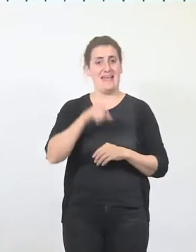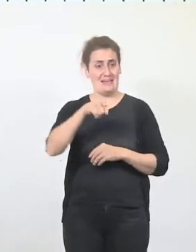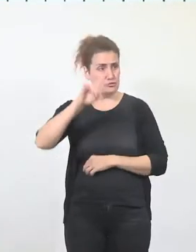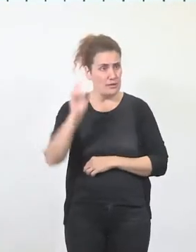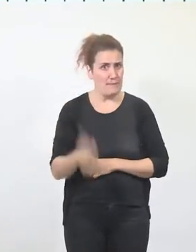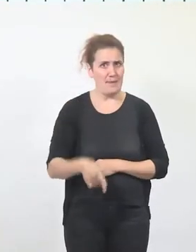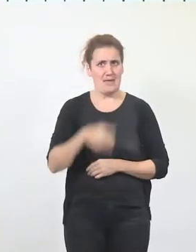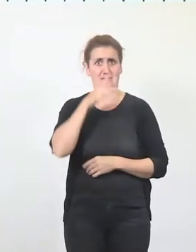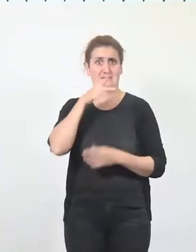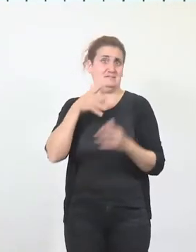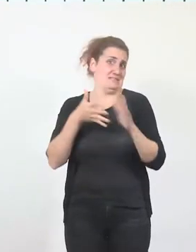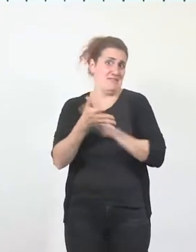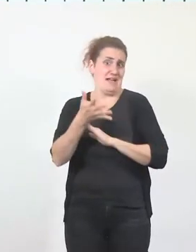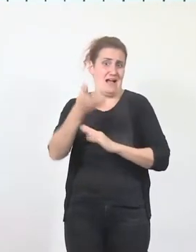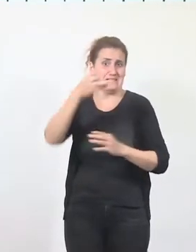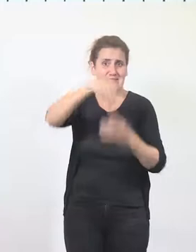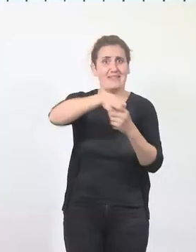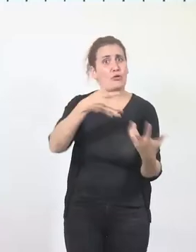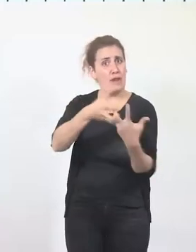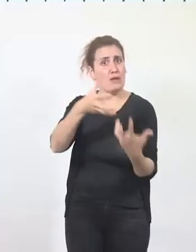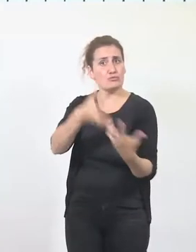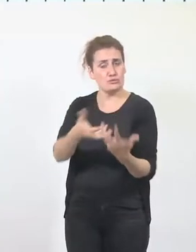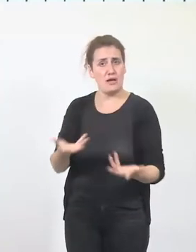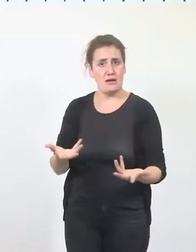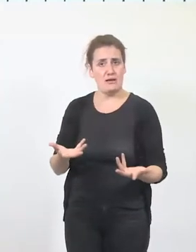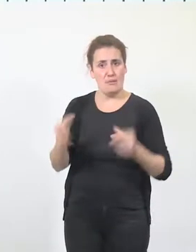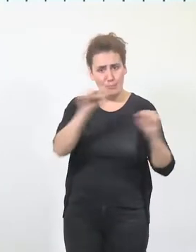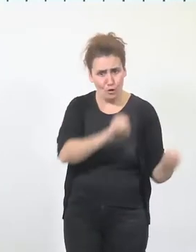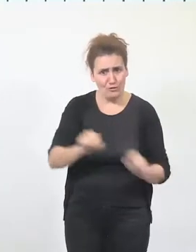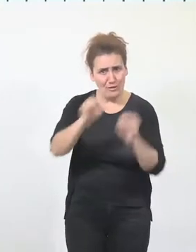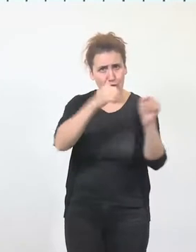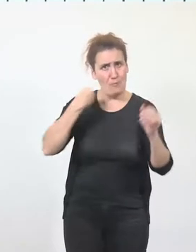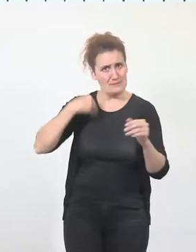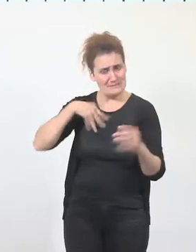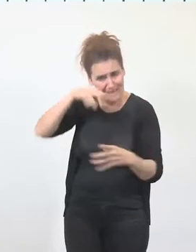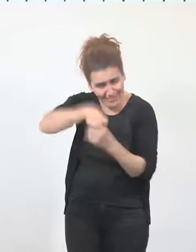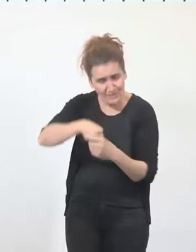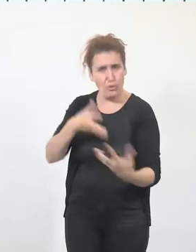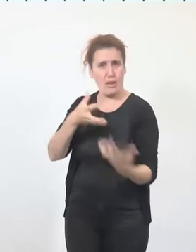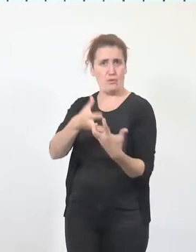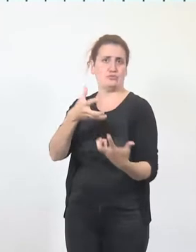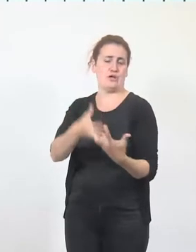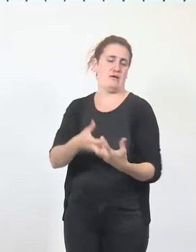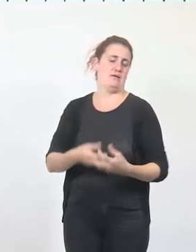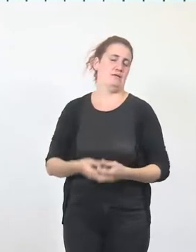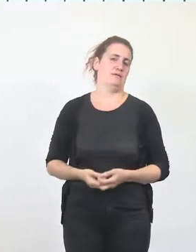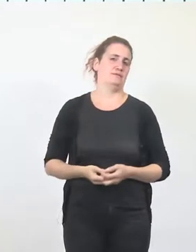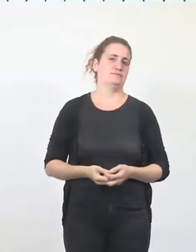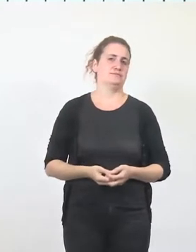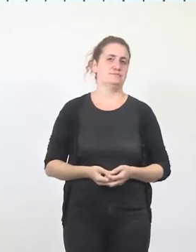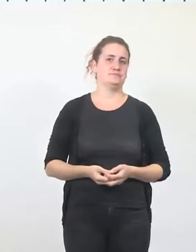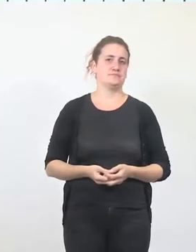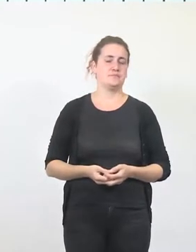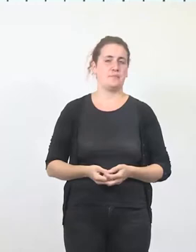eso también parte de la lucha. Eso también parte de esa protección que merece el pueblo saharaui.